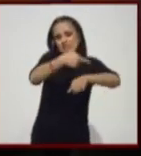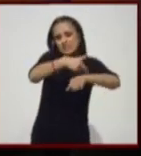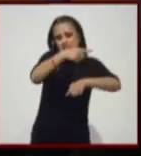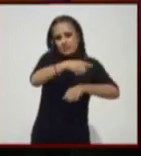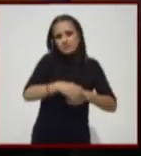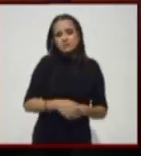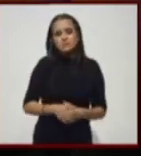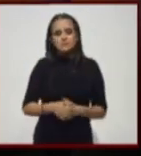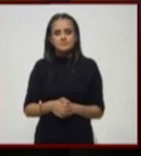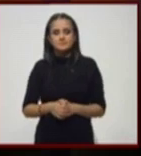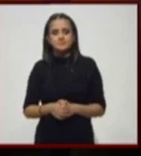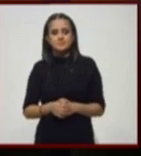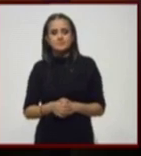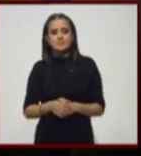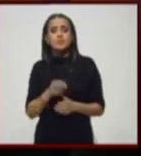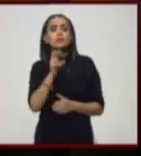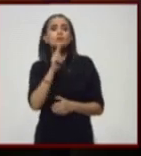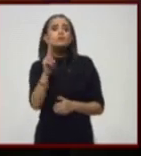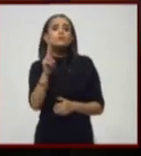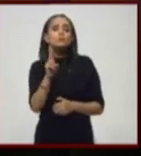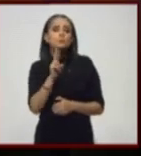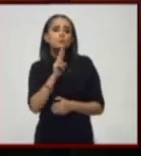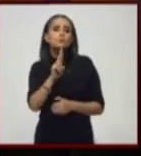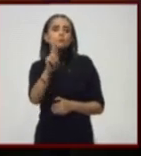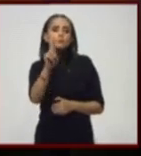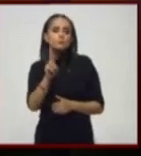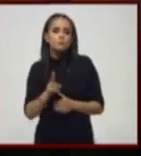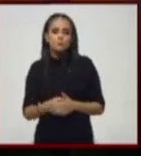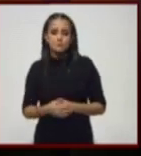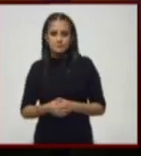tú hoy